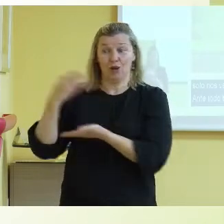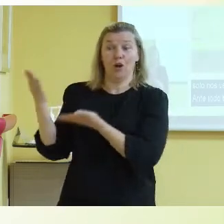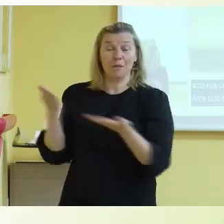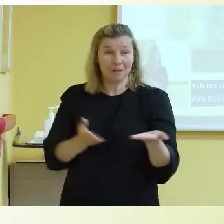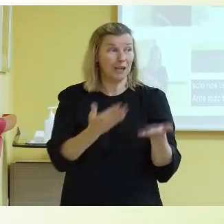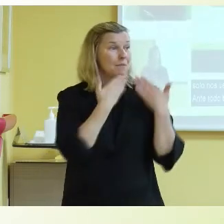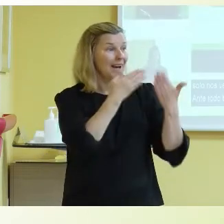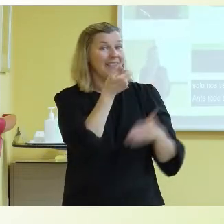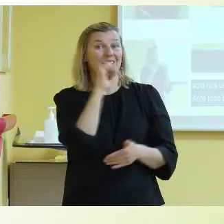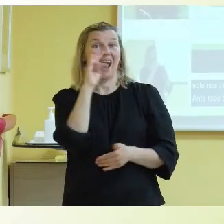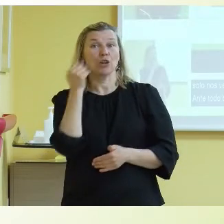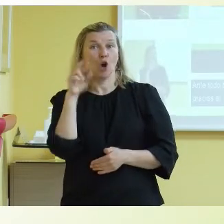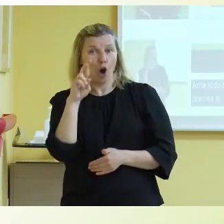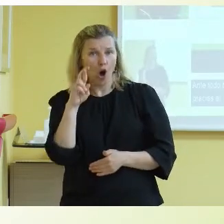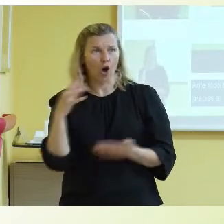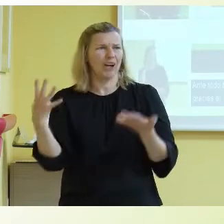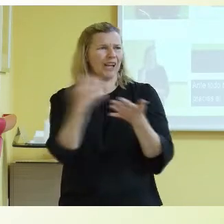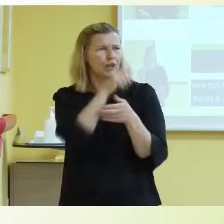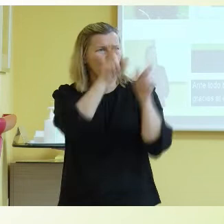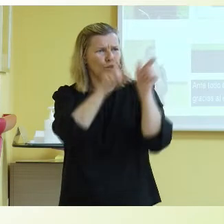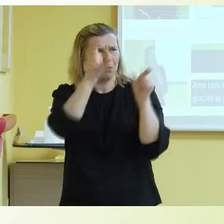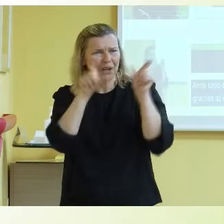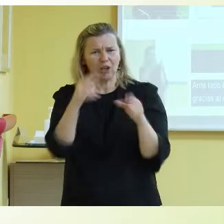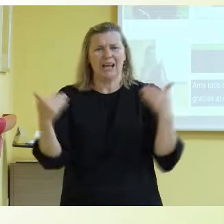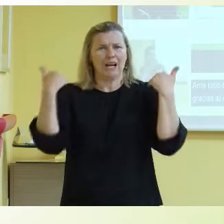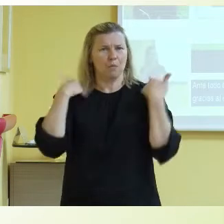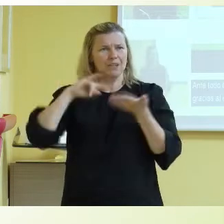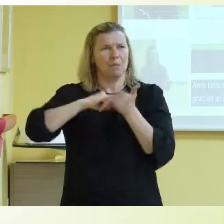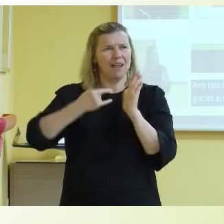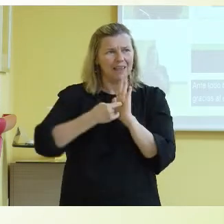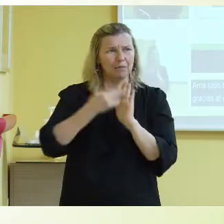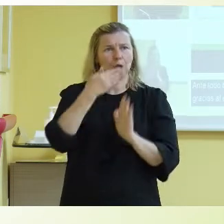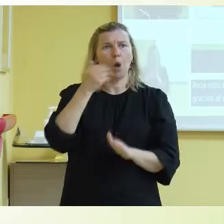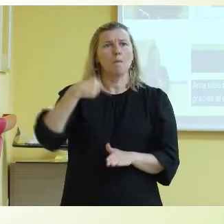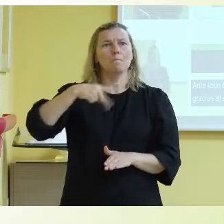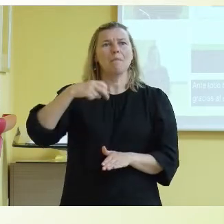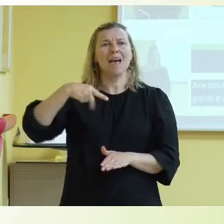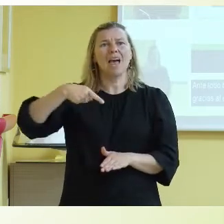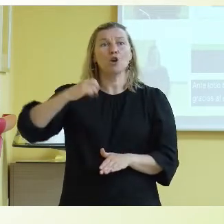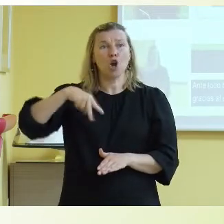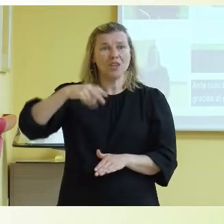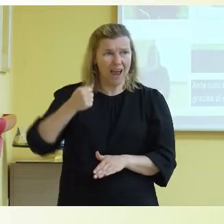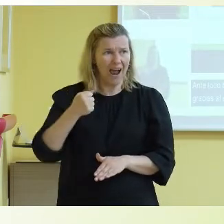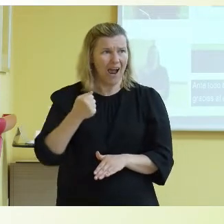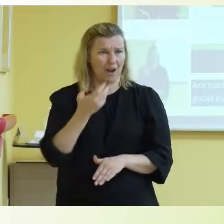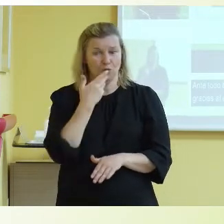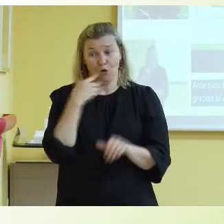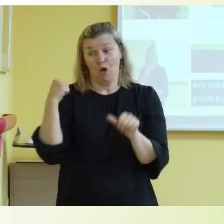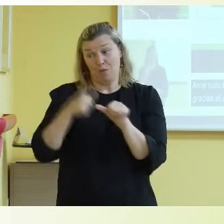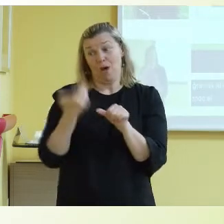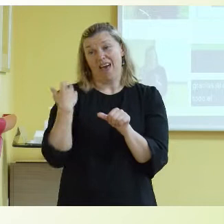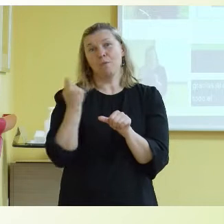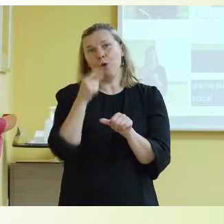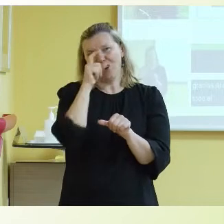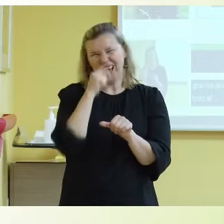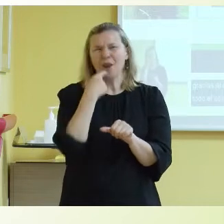Aitor. Gracias también a todo el personal y a todos los responsables técnicos, Begoña, cuando nos conocemos de hace pocos años, no vamos a decir